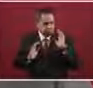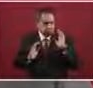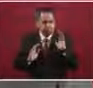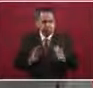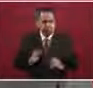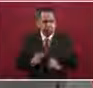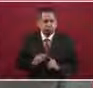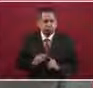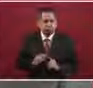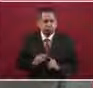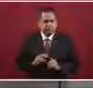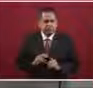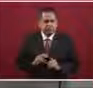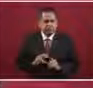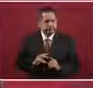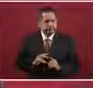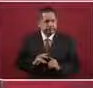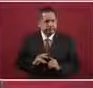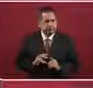se